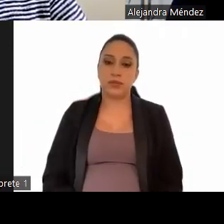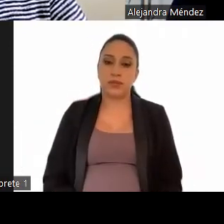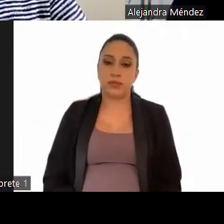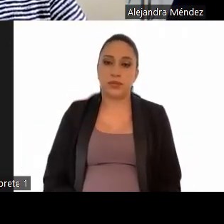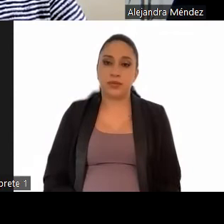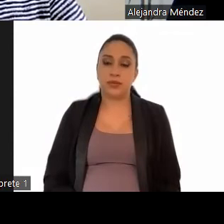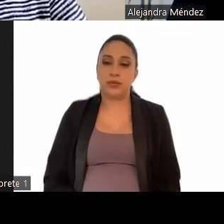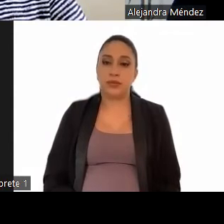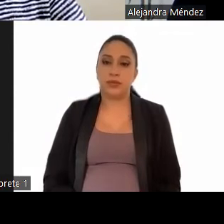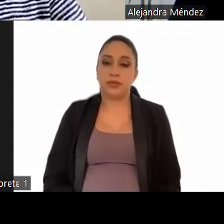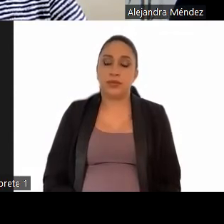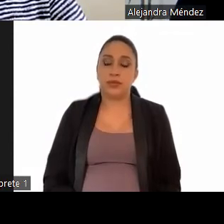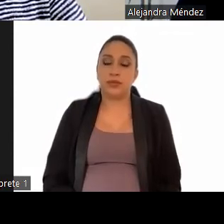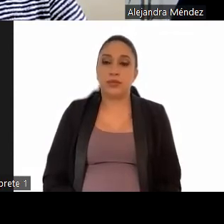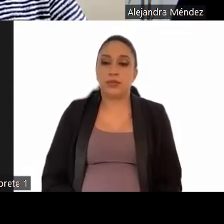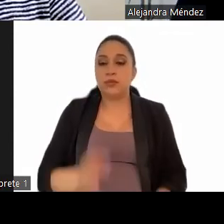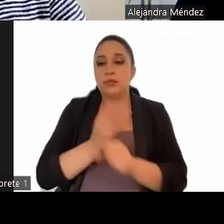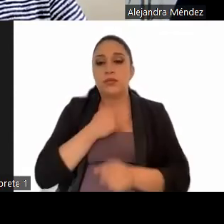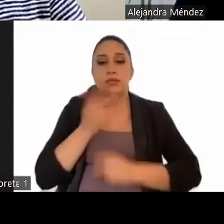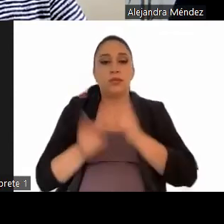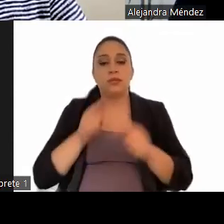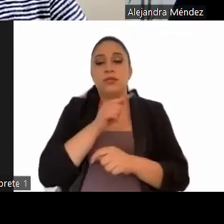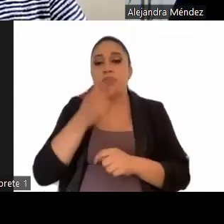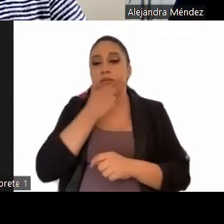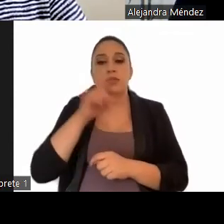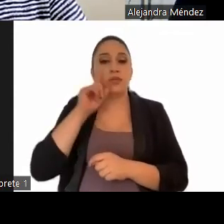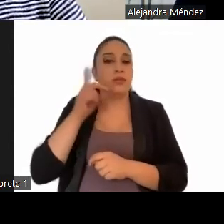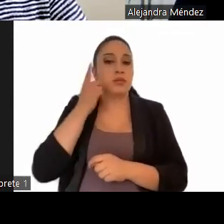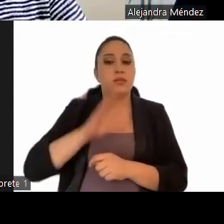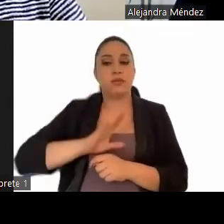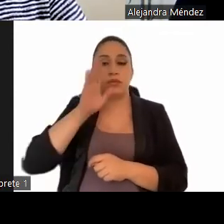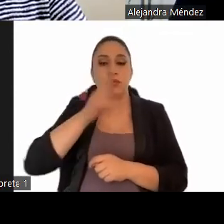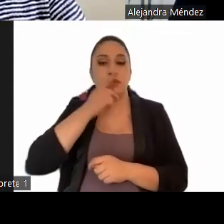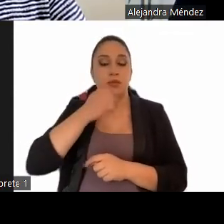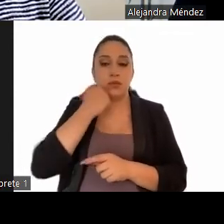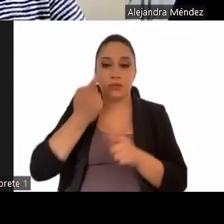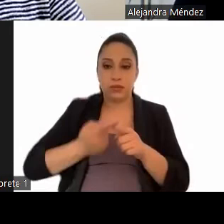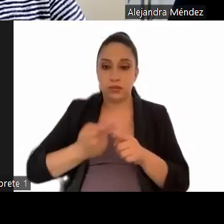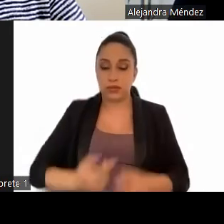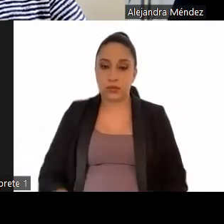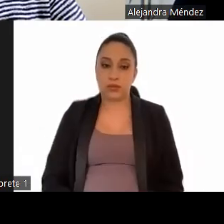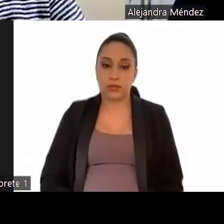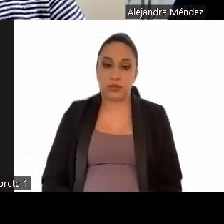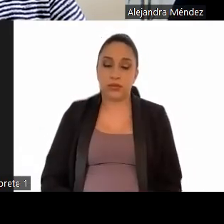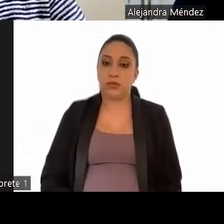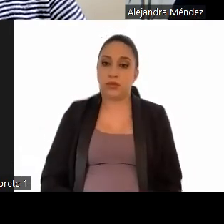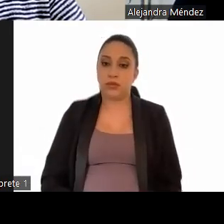a consideración de las y los diputados el dictamen de referencia. ¿Alguna o alguno desea hacer uso de la voz?